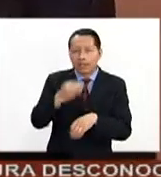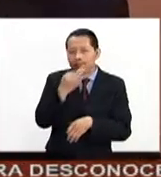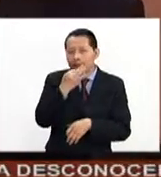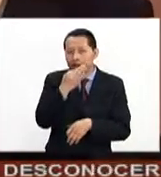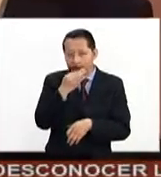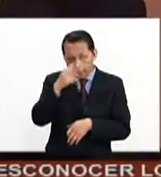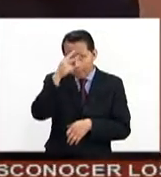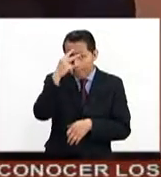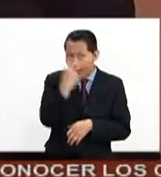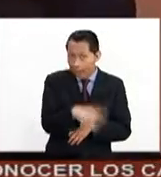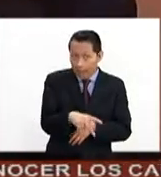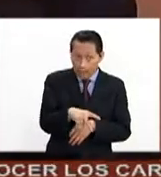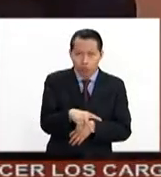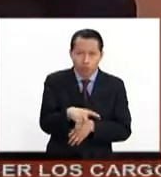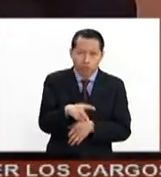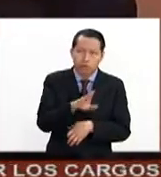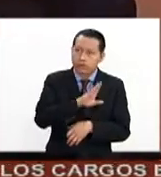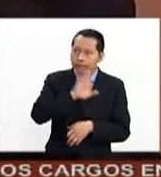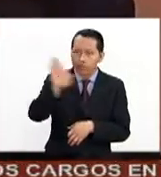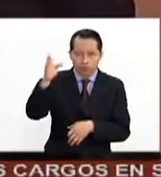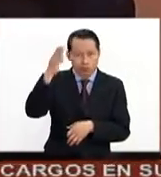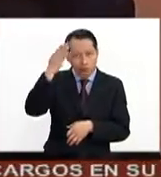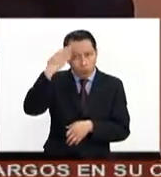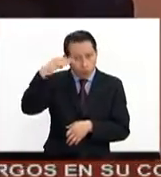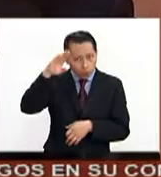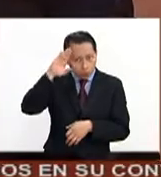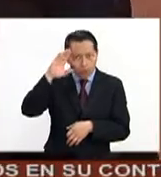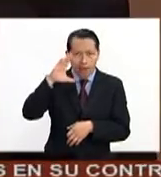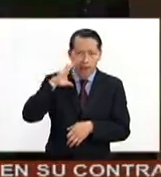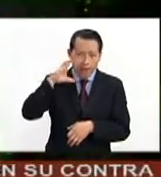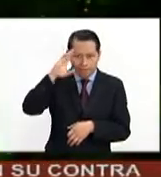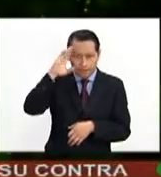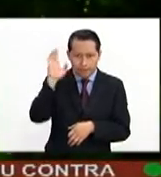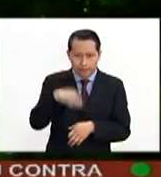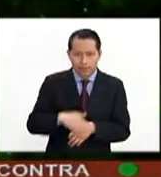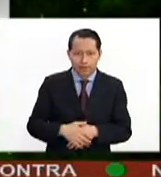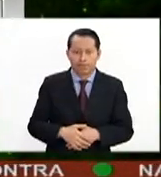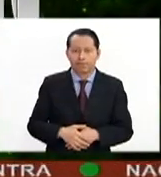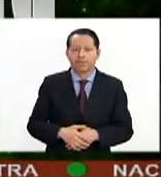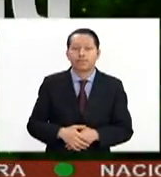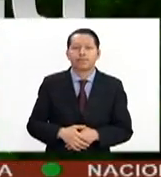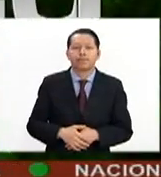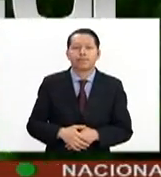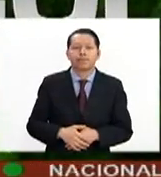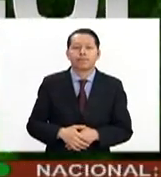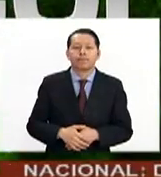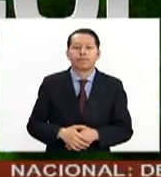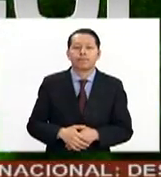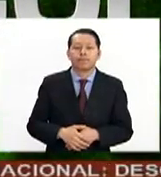están estudiando el posgrado en Cuba.